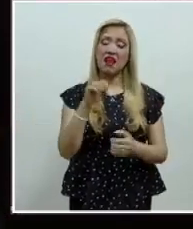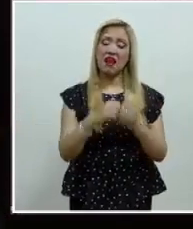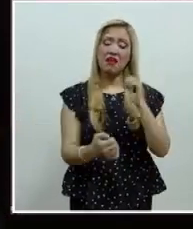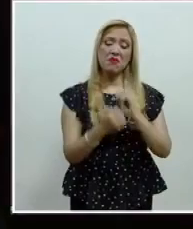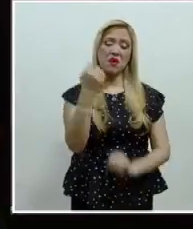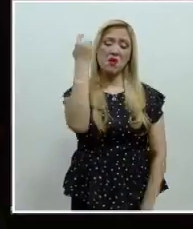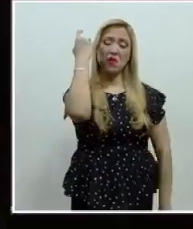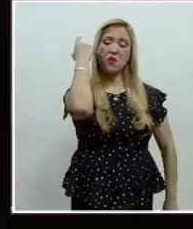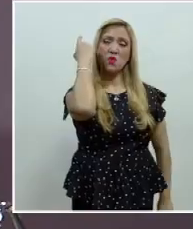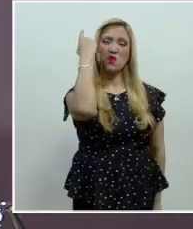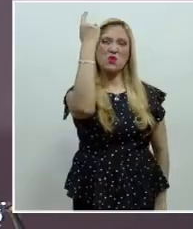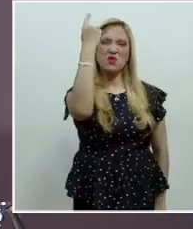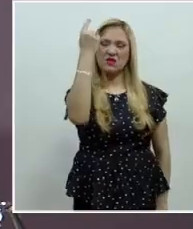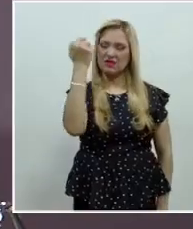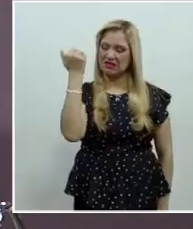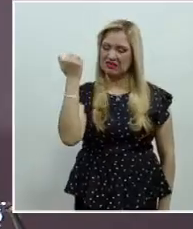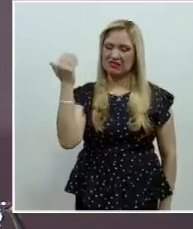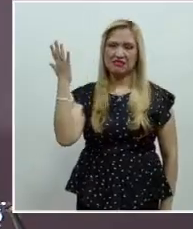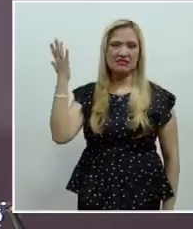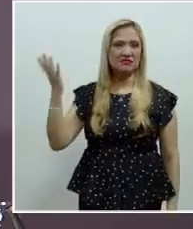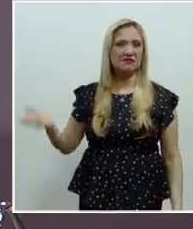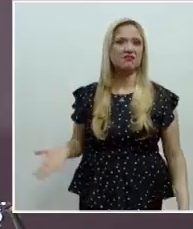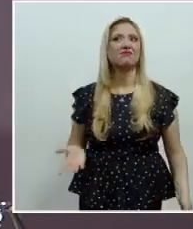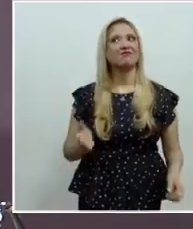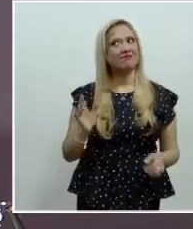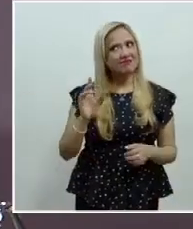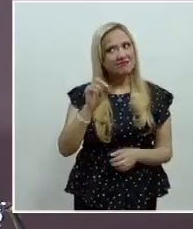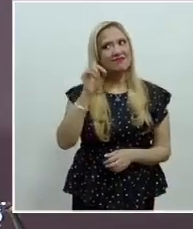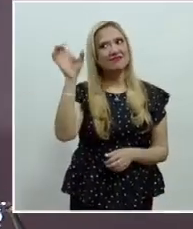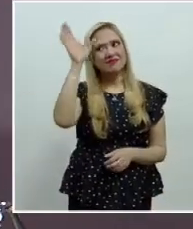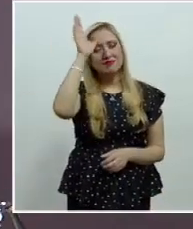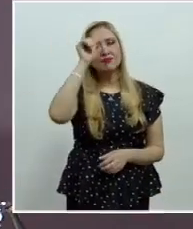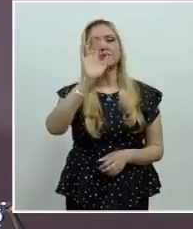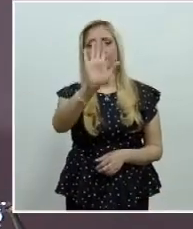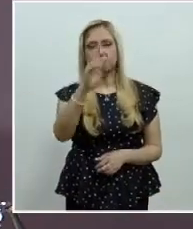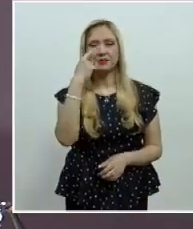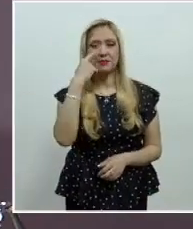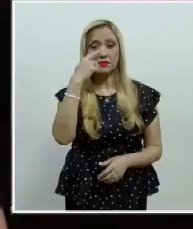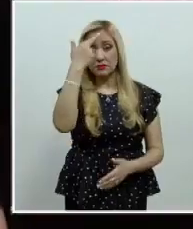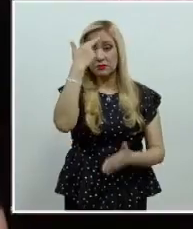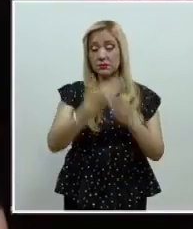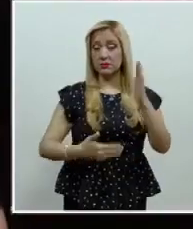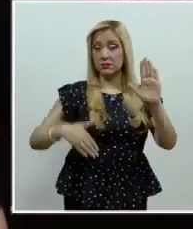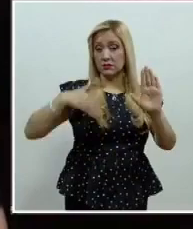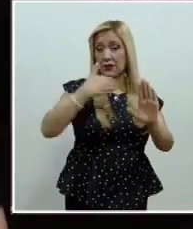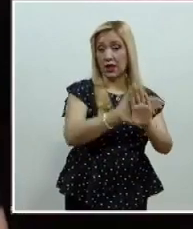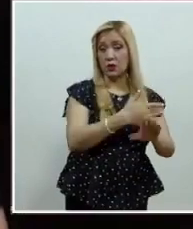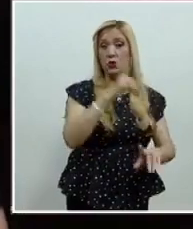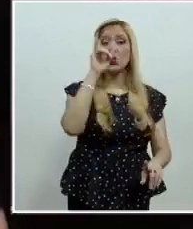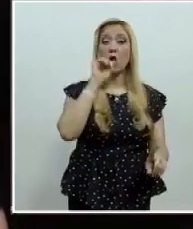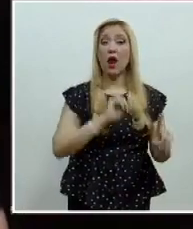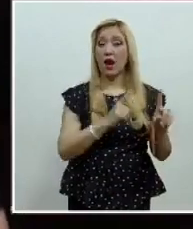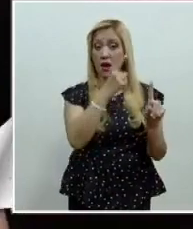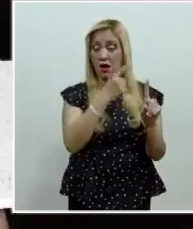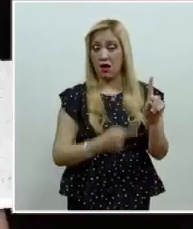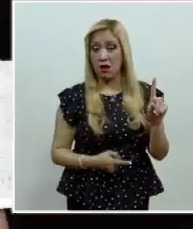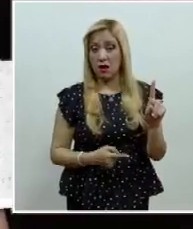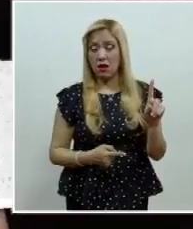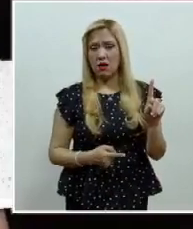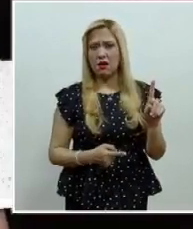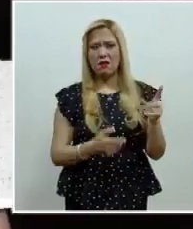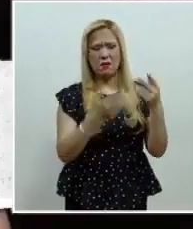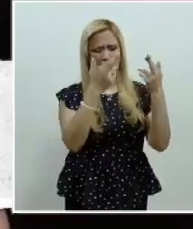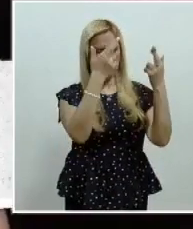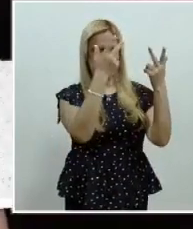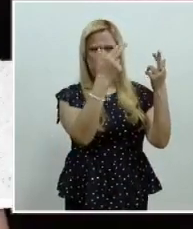es, coincido. Porque, mira, cuando se comete un delito contra una mujer, se destruye